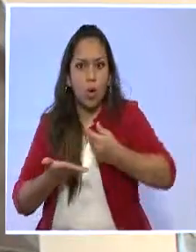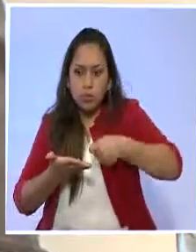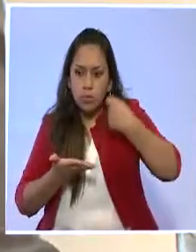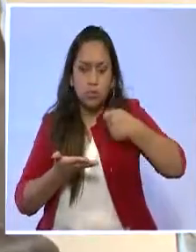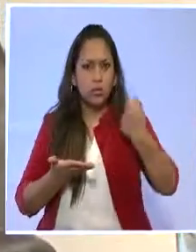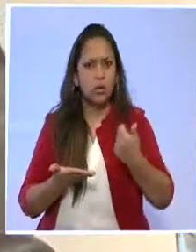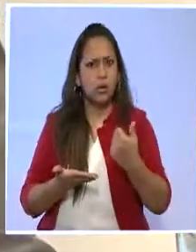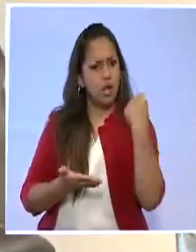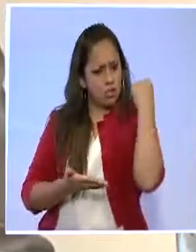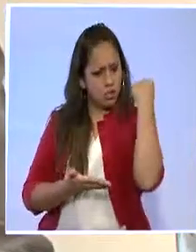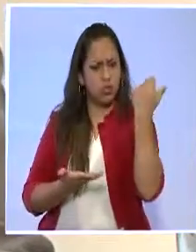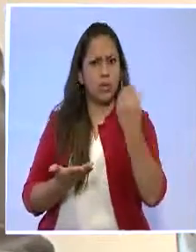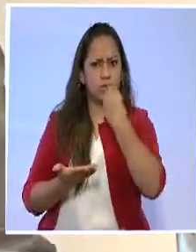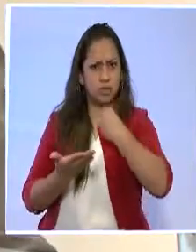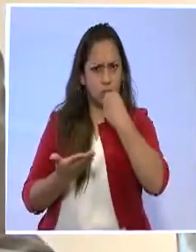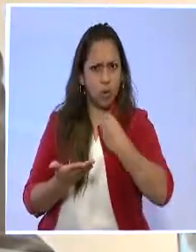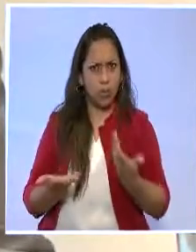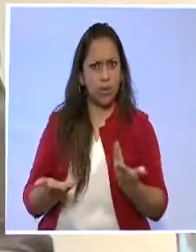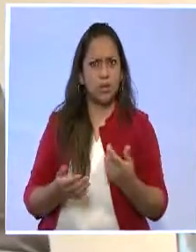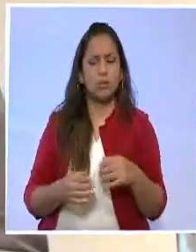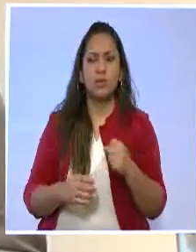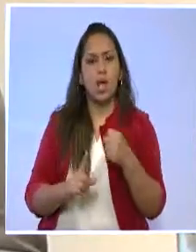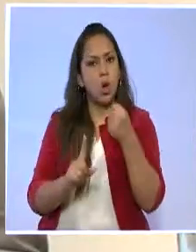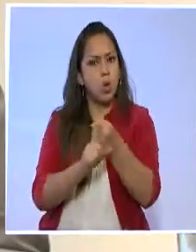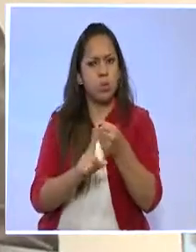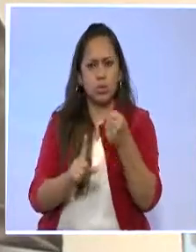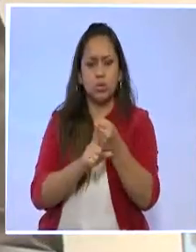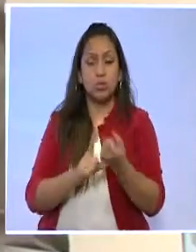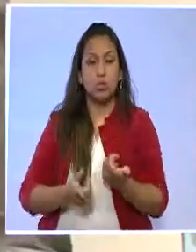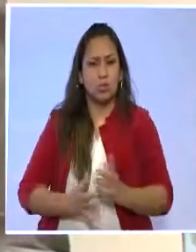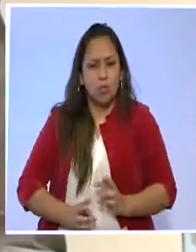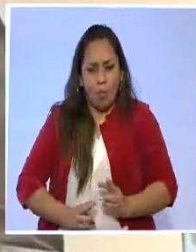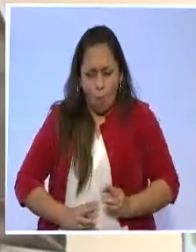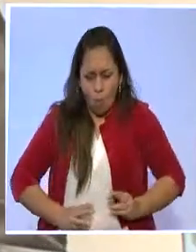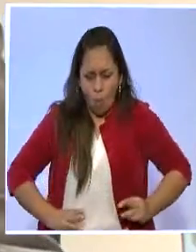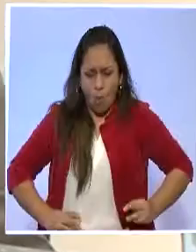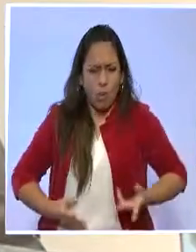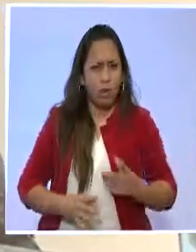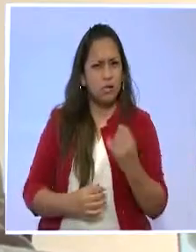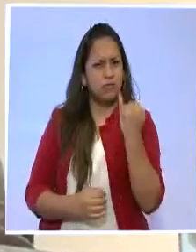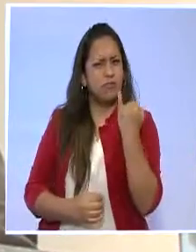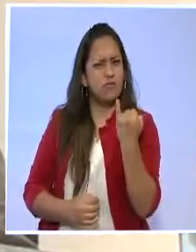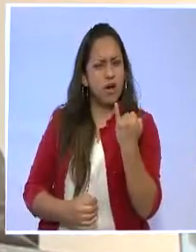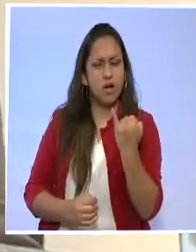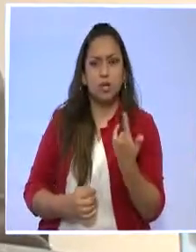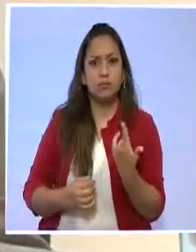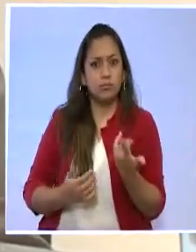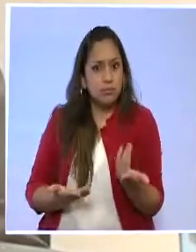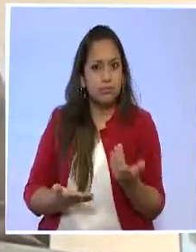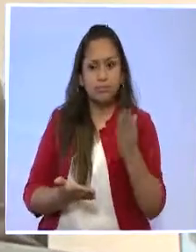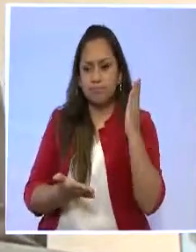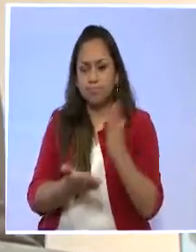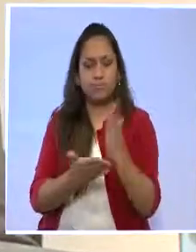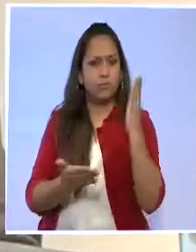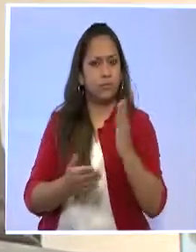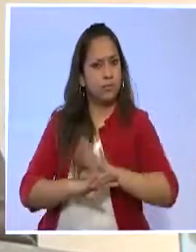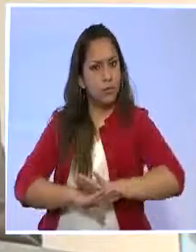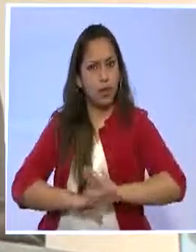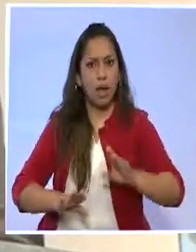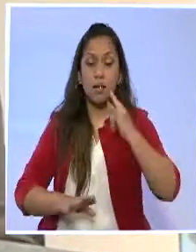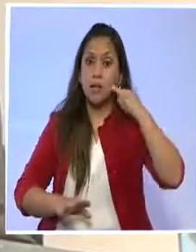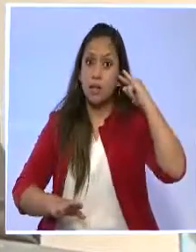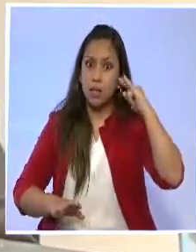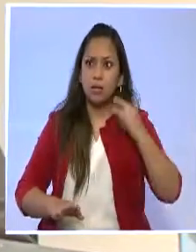alimentaria para poder combatir la desnutrición en nuestro país para convertir combatir la obesidad infantil y el argumento más